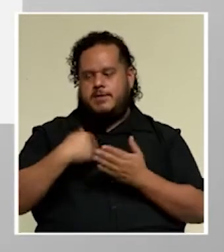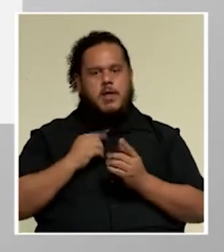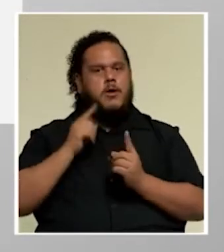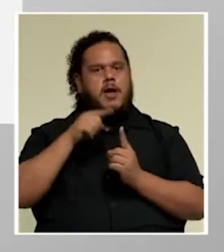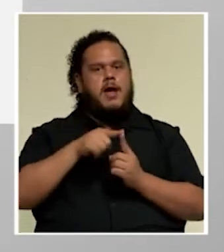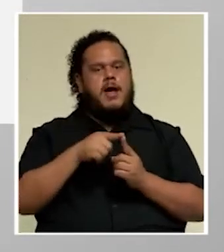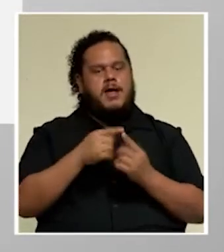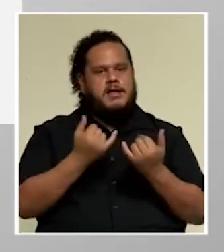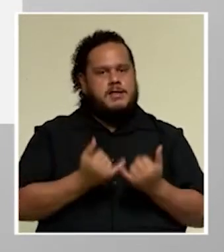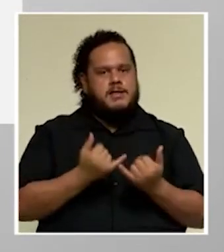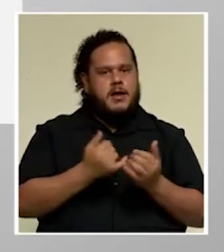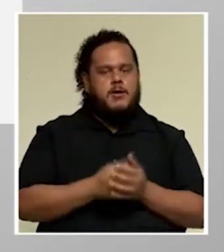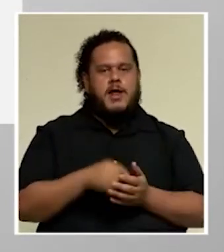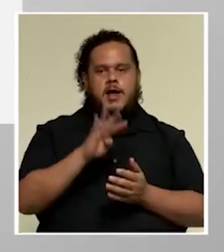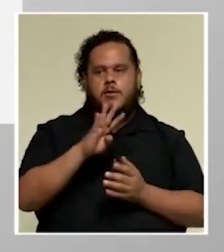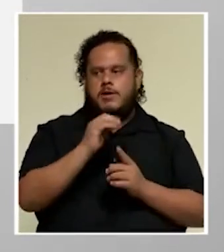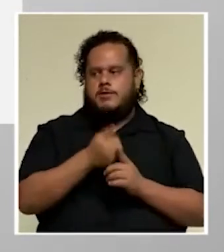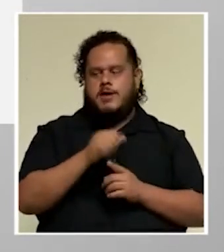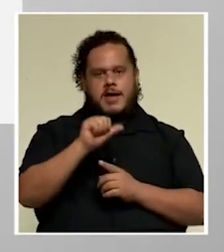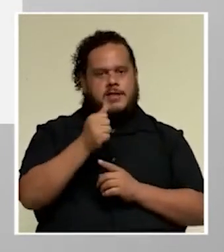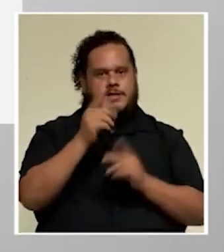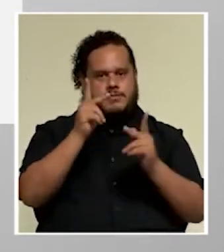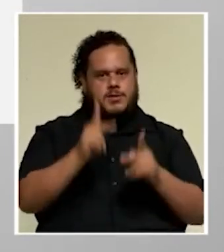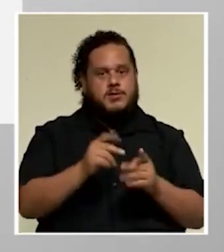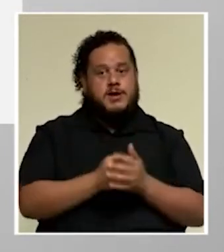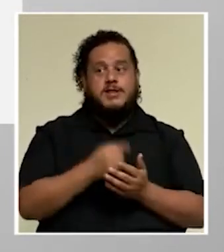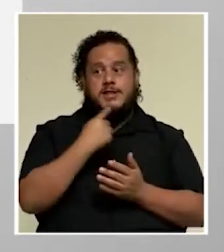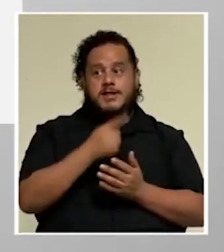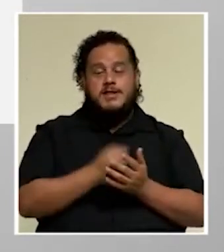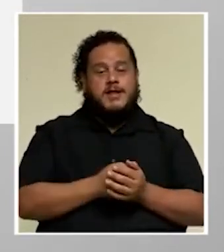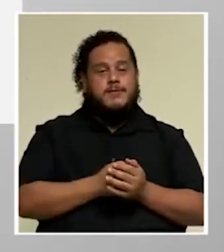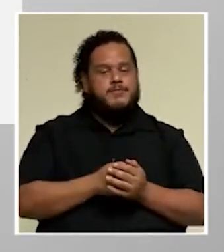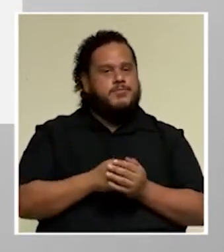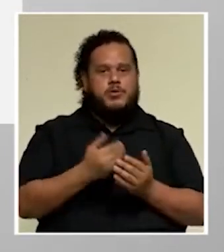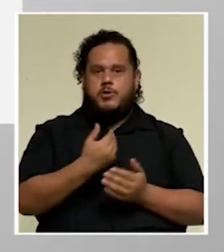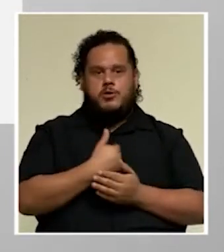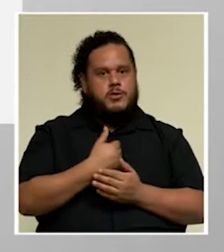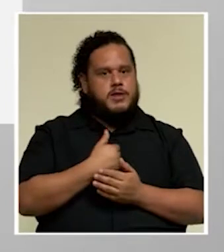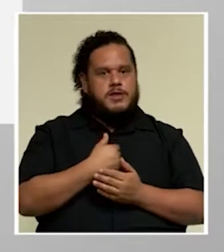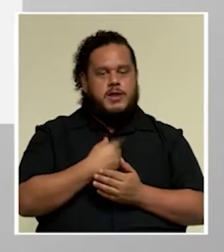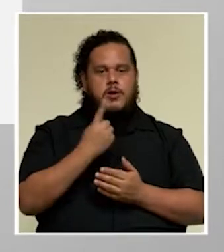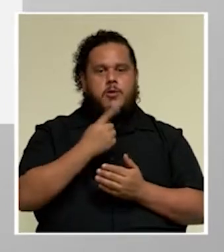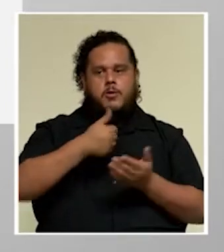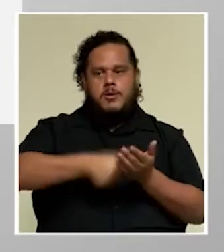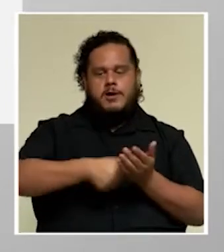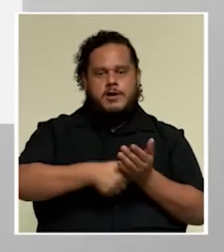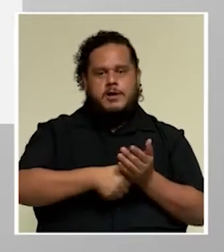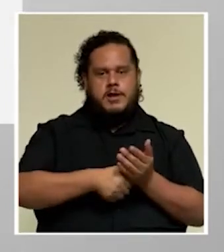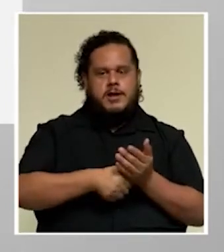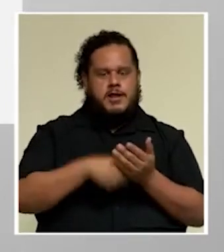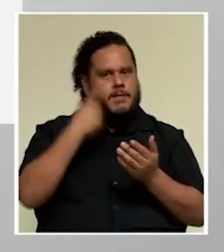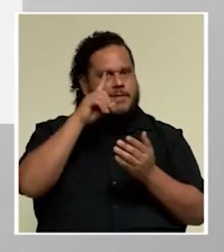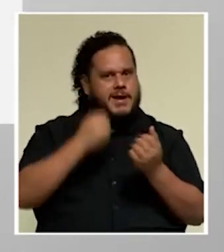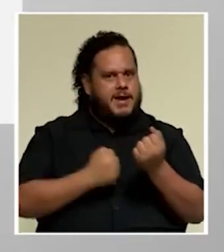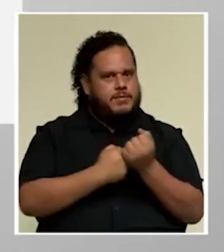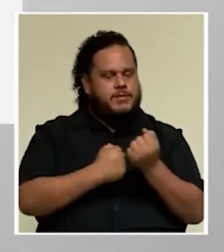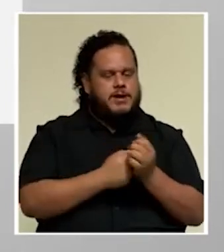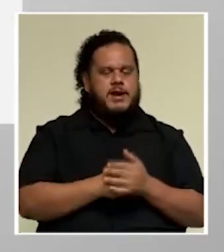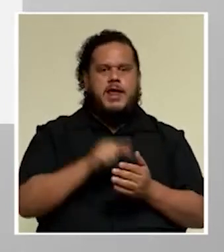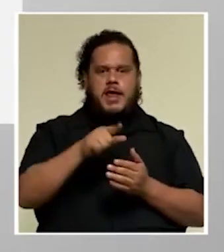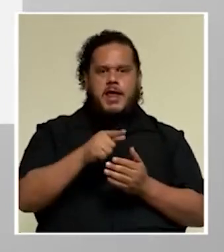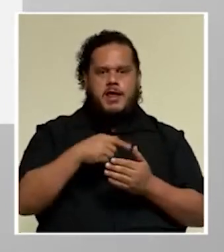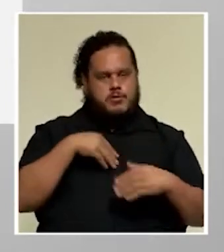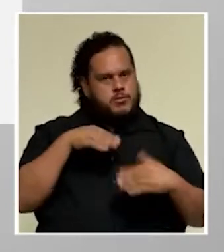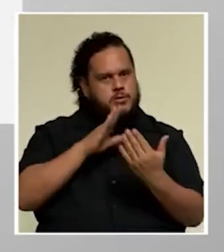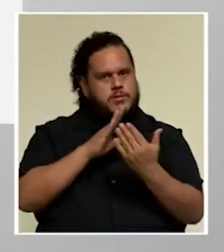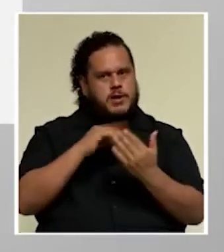la fecha, 4 de cada 10 personas dicen no tener todavía una candidatura a la cual apoyar. Esto nos refleja